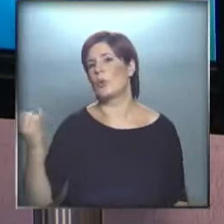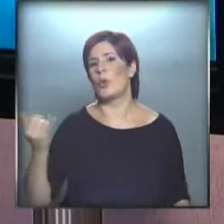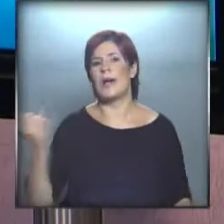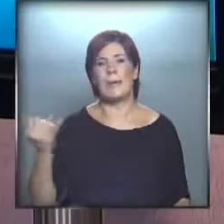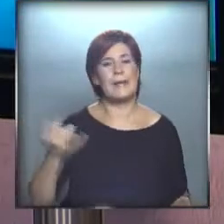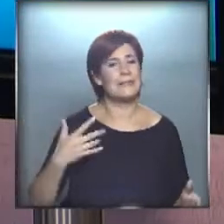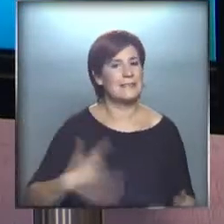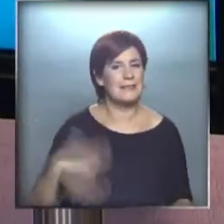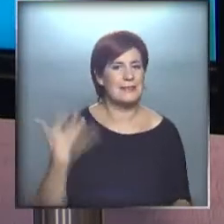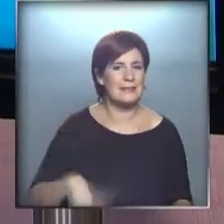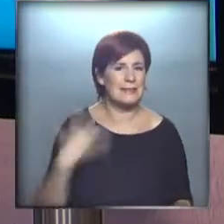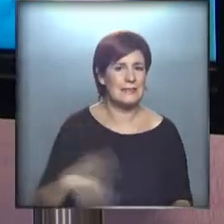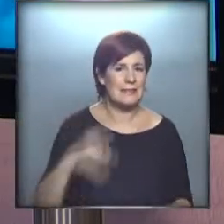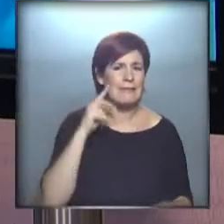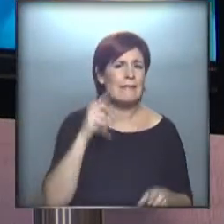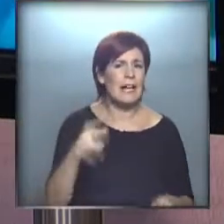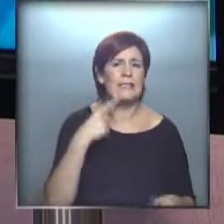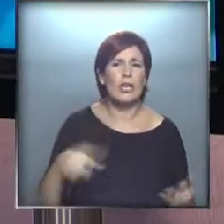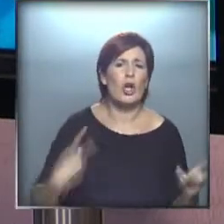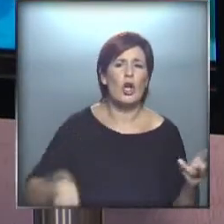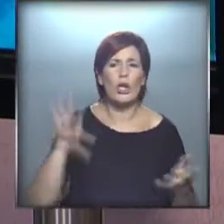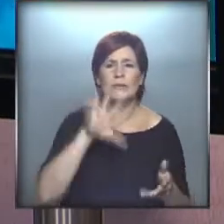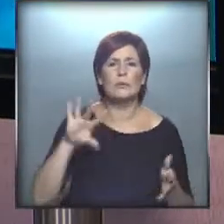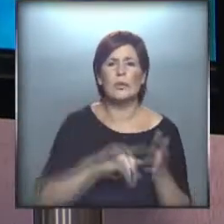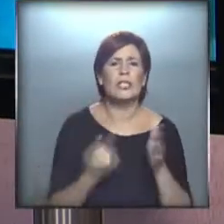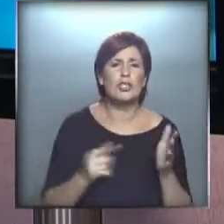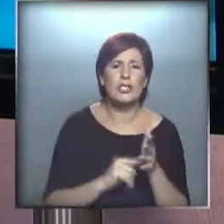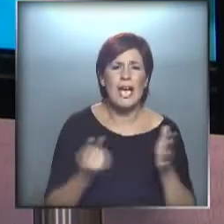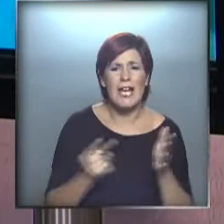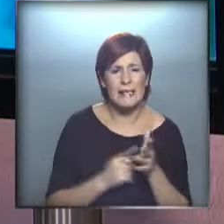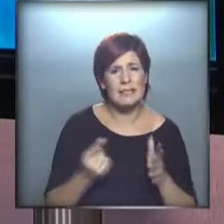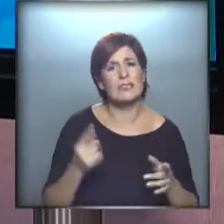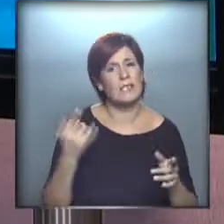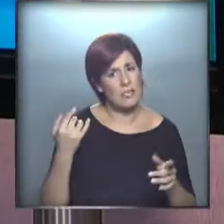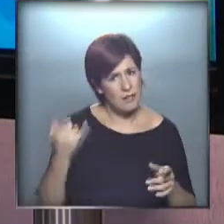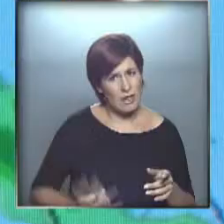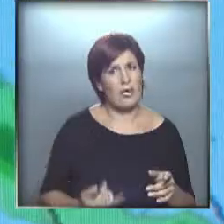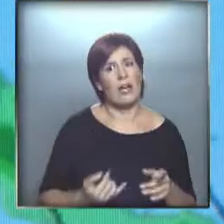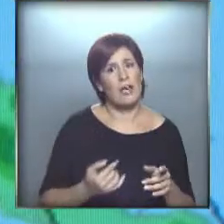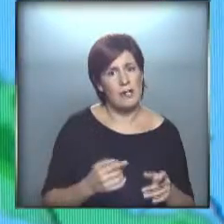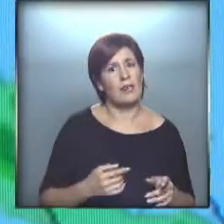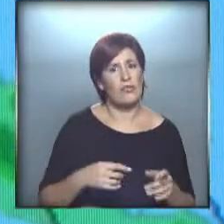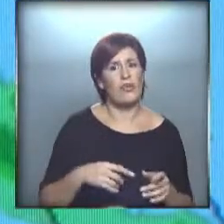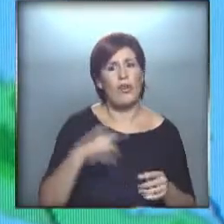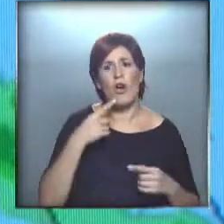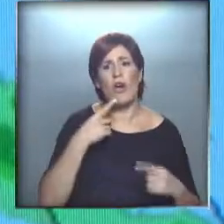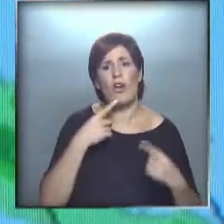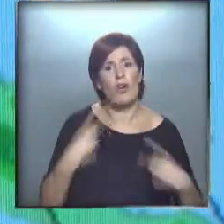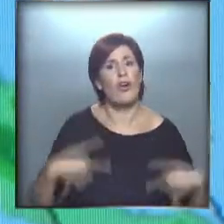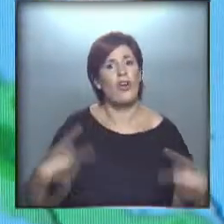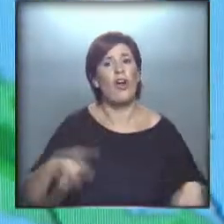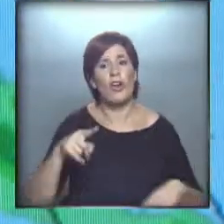Cari. Mira todos esos colores en la provincia de Buenos Aires. Inclusive tenemos colores por sobre la escala que nosotros mostramos, o sea